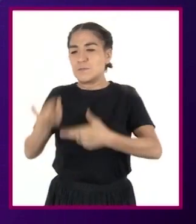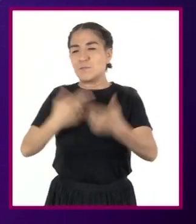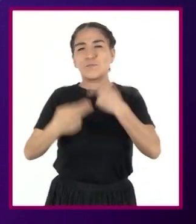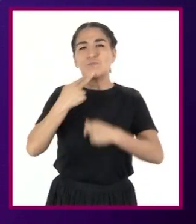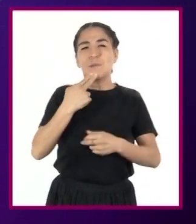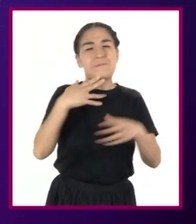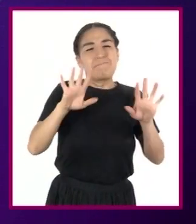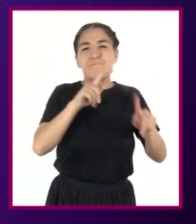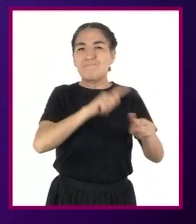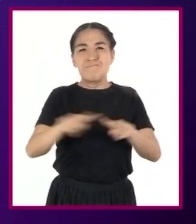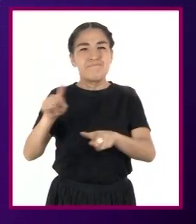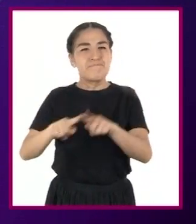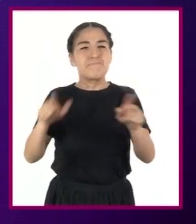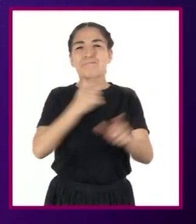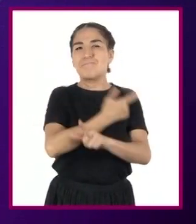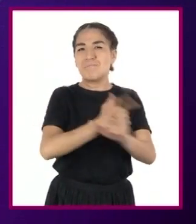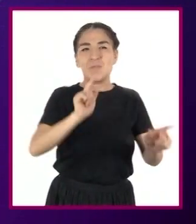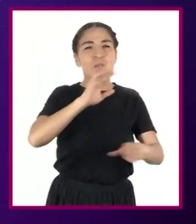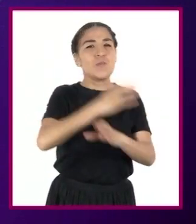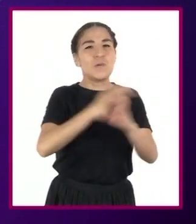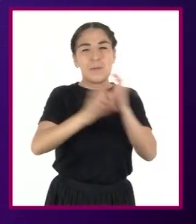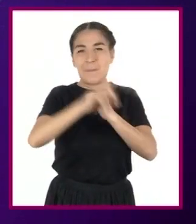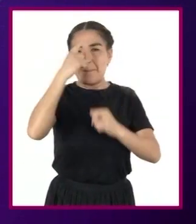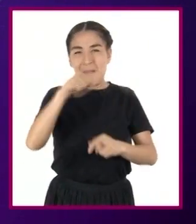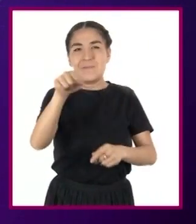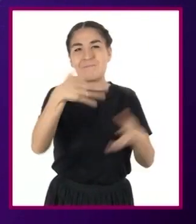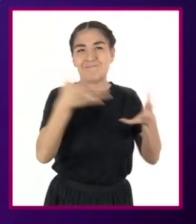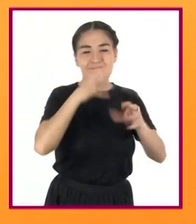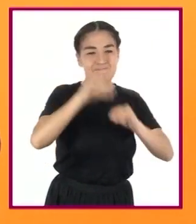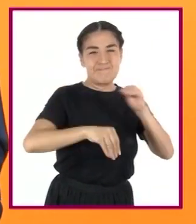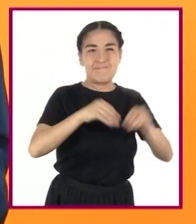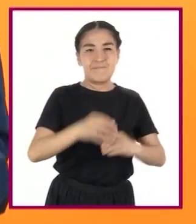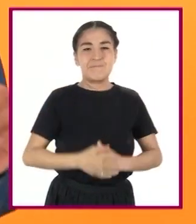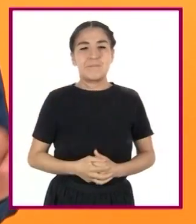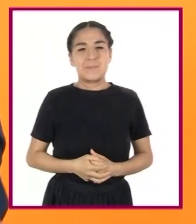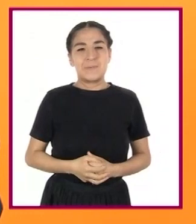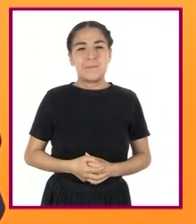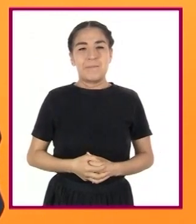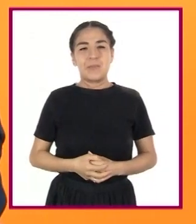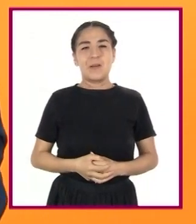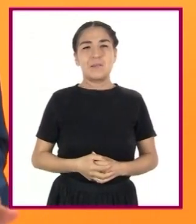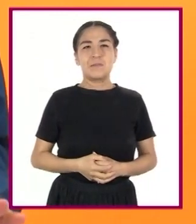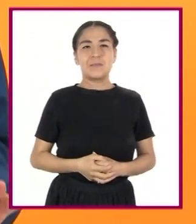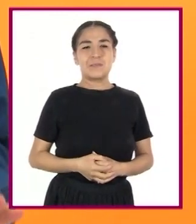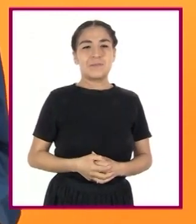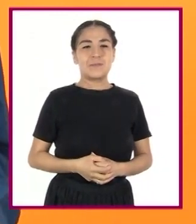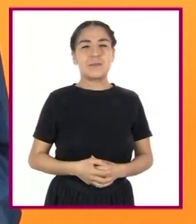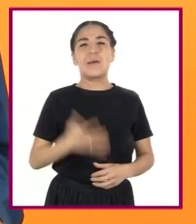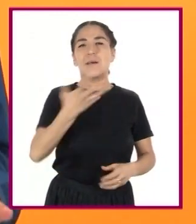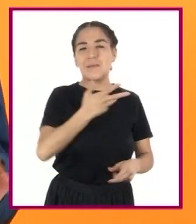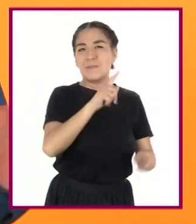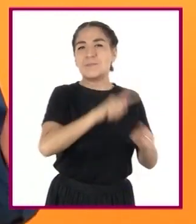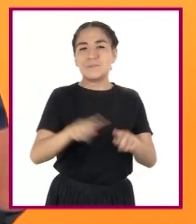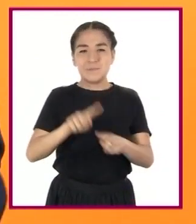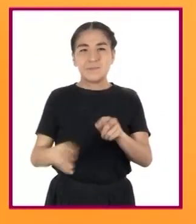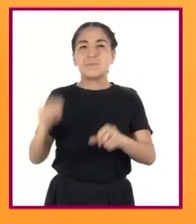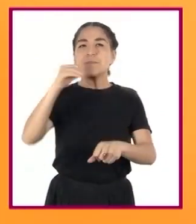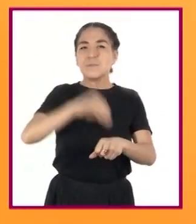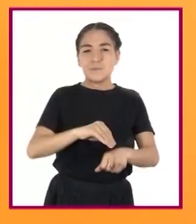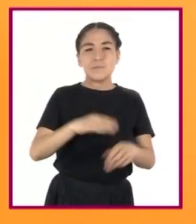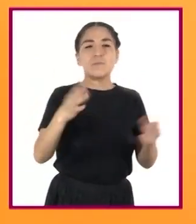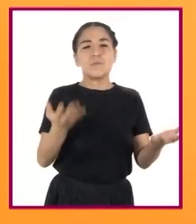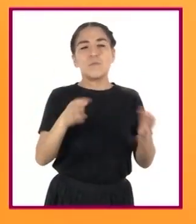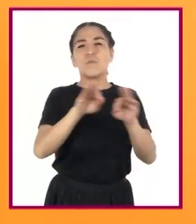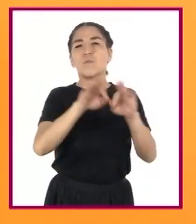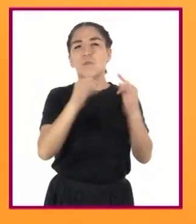fin. Casi cualquier cosa puede servir para hacer una maqueta. Las maquetas tienen diversas aplicaciones y en diversos